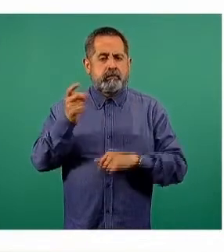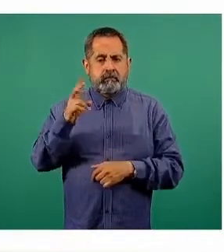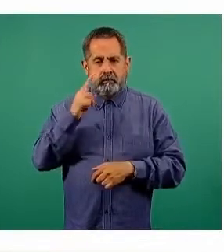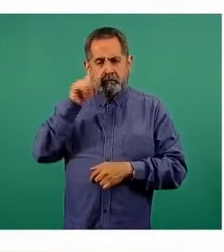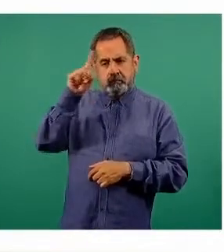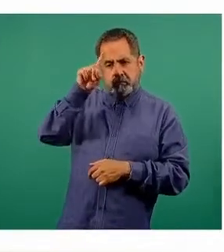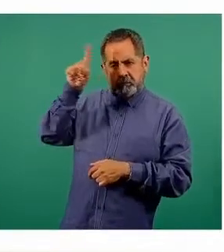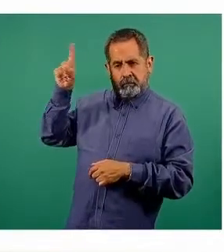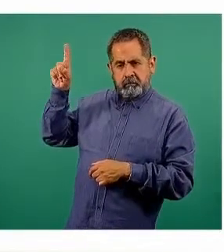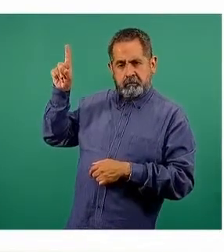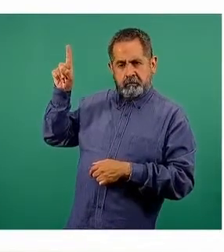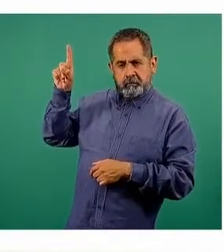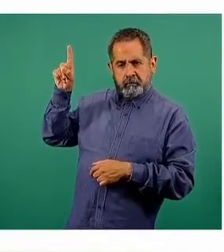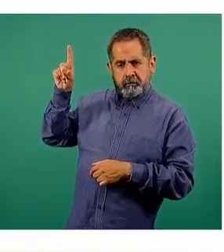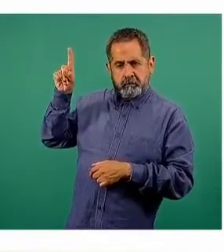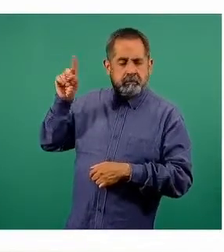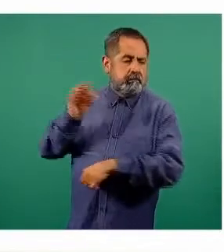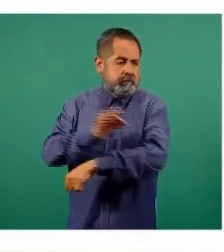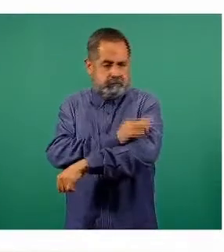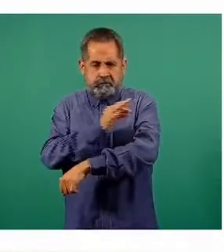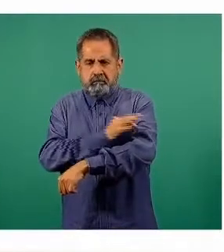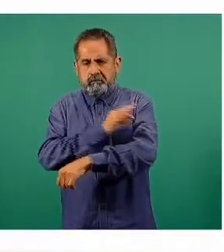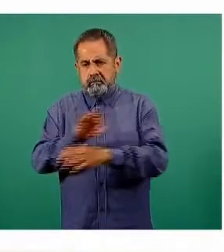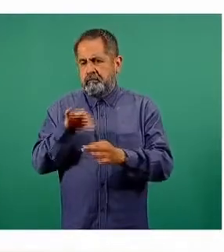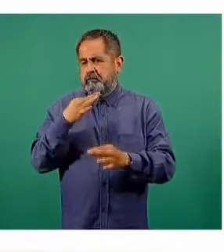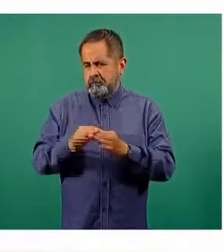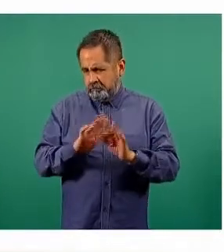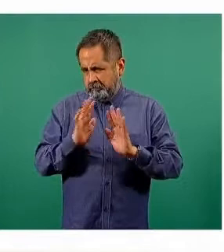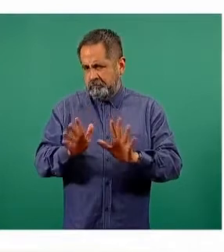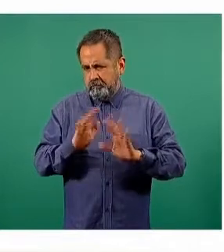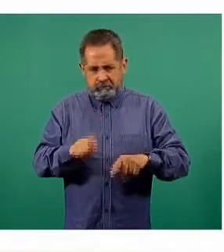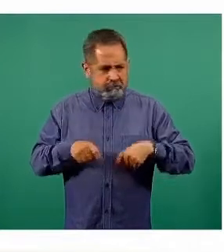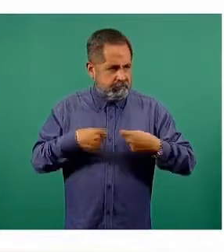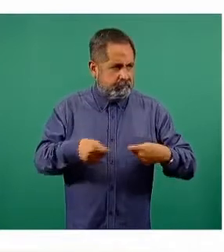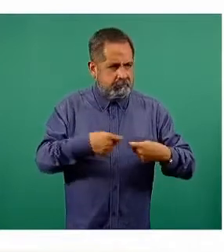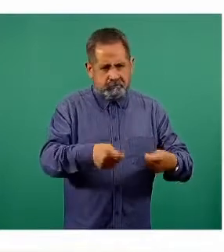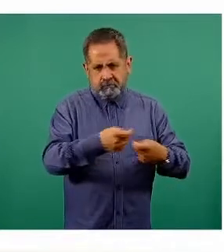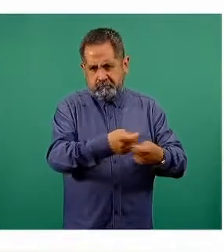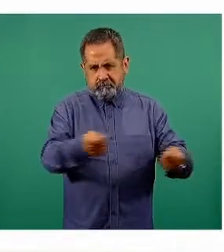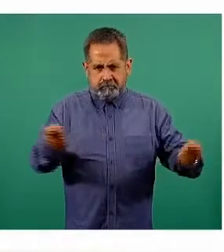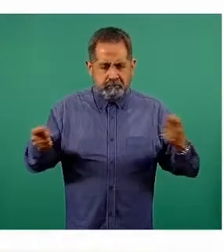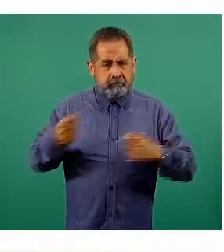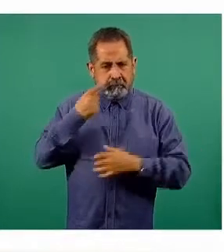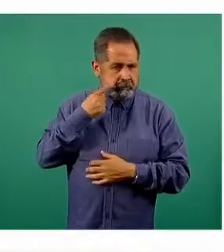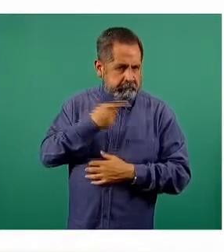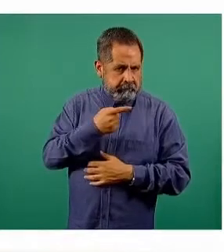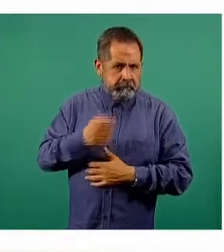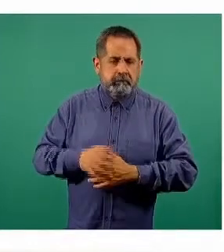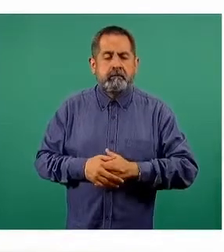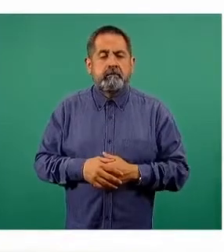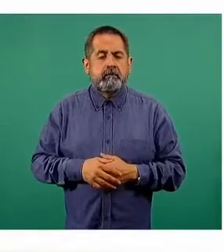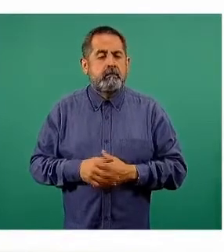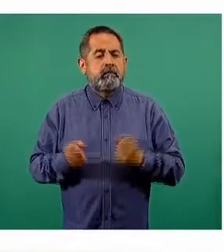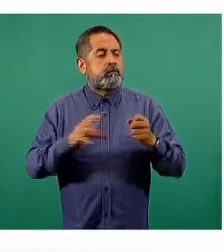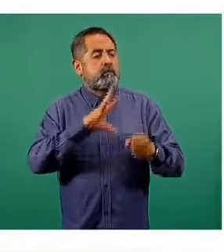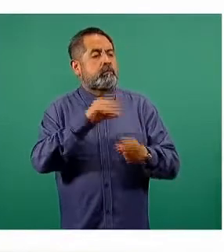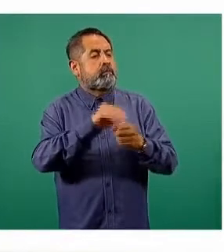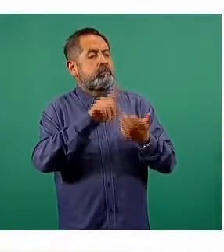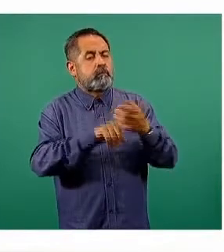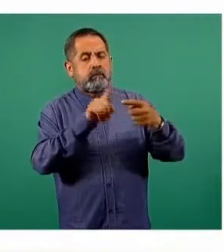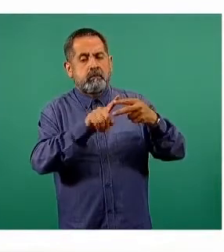16.501.739 dosis de vacunas administradas, y en la siguiente podemos verlo precisamente por las